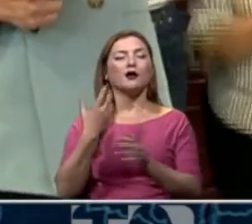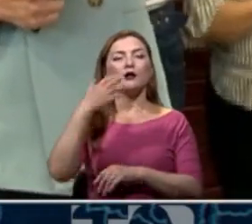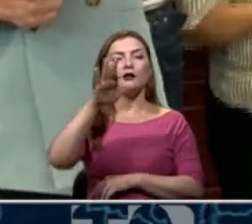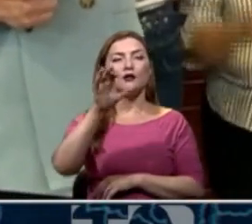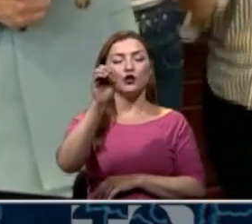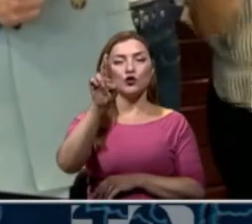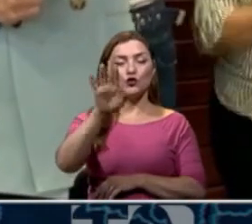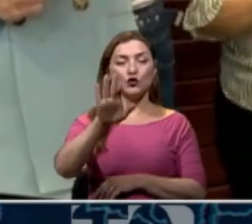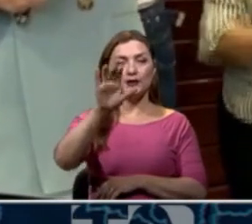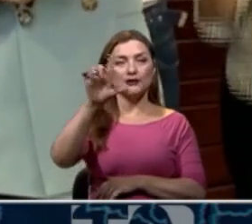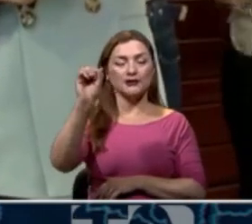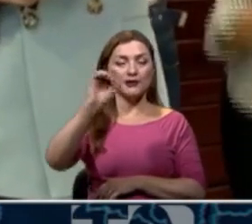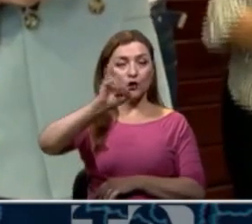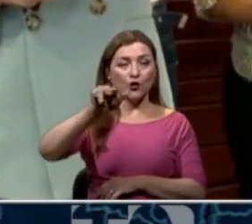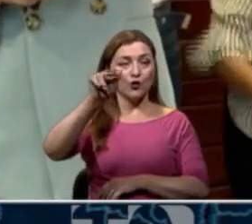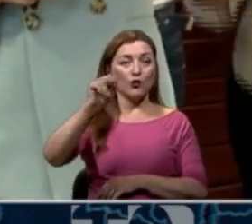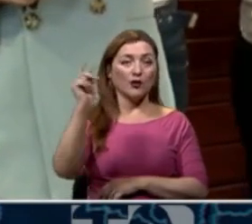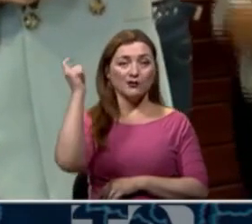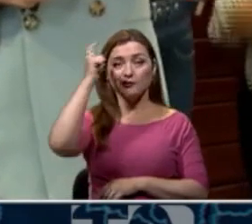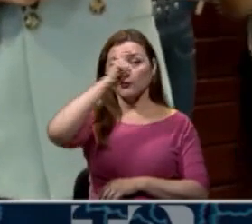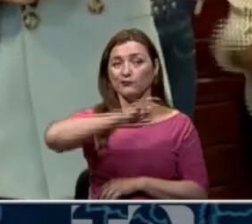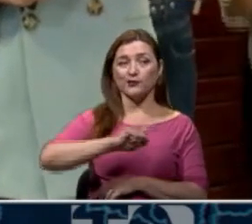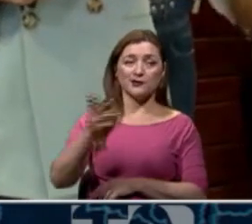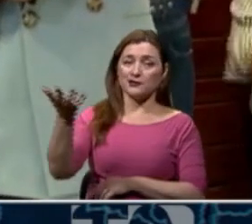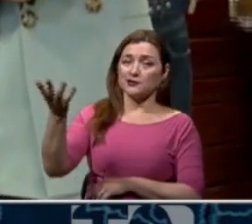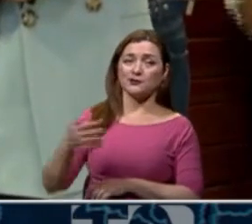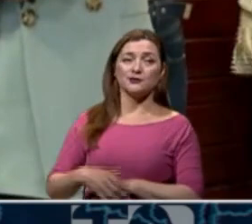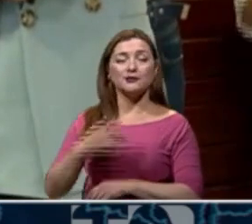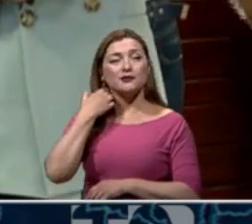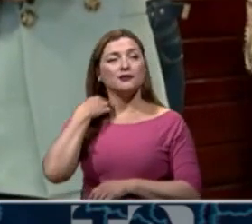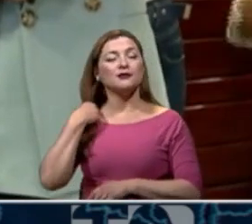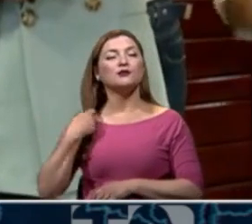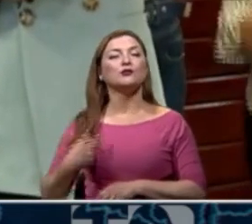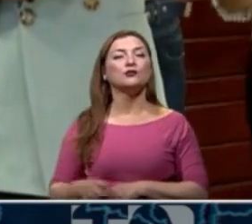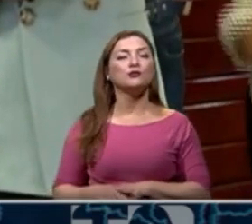que hoy le tocó esta difícil tarea, esta difícil asignación, Juan Miguel. Es compleja.